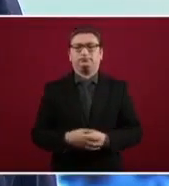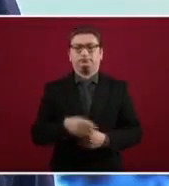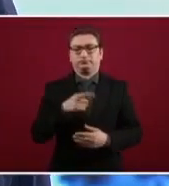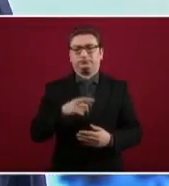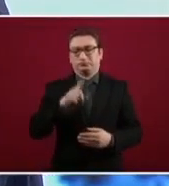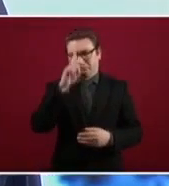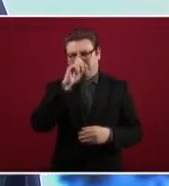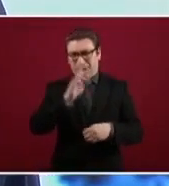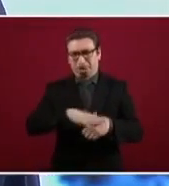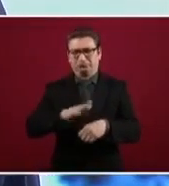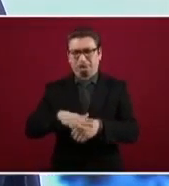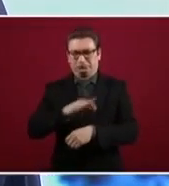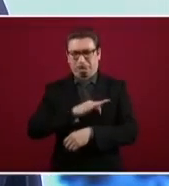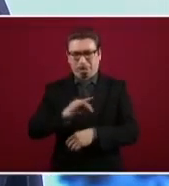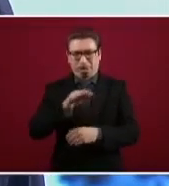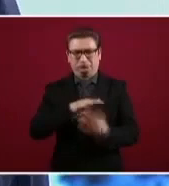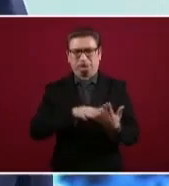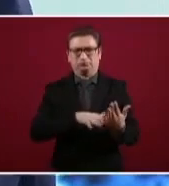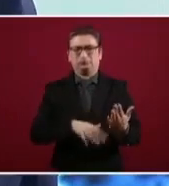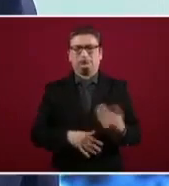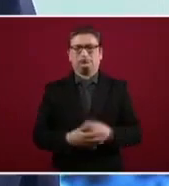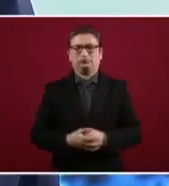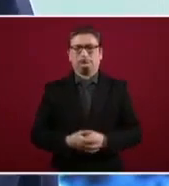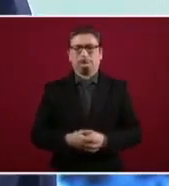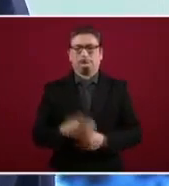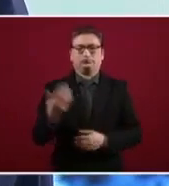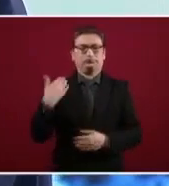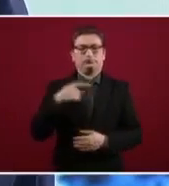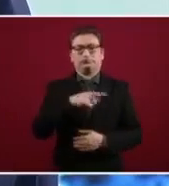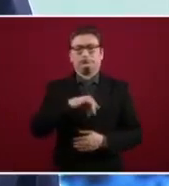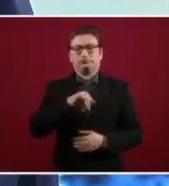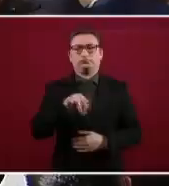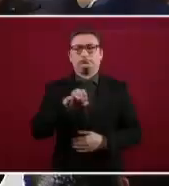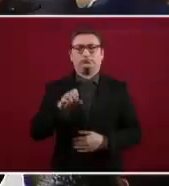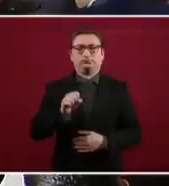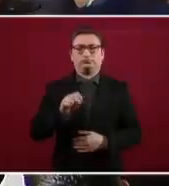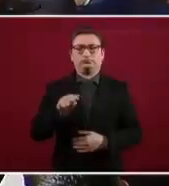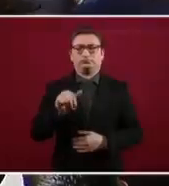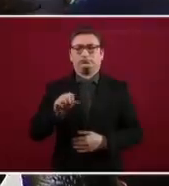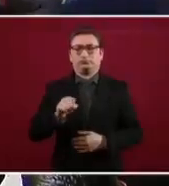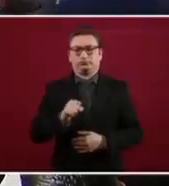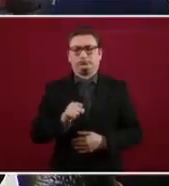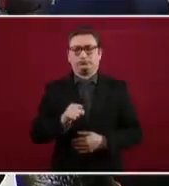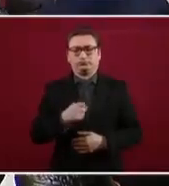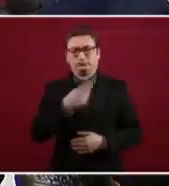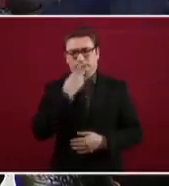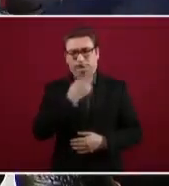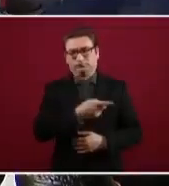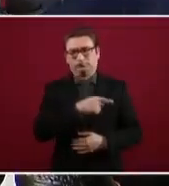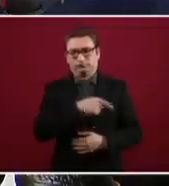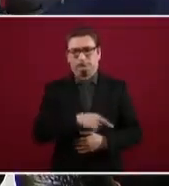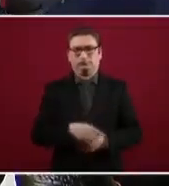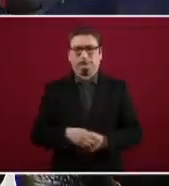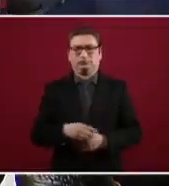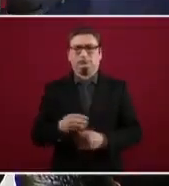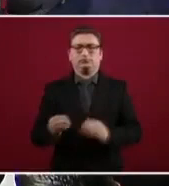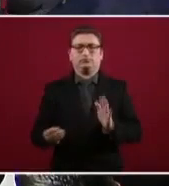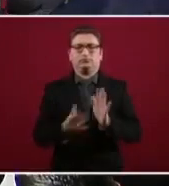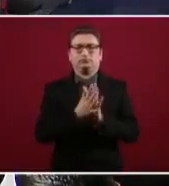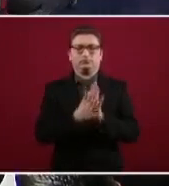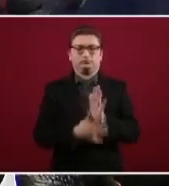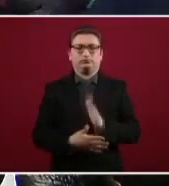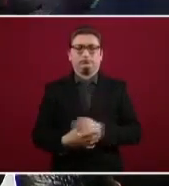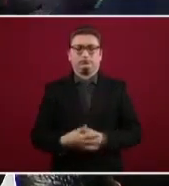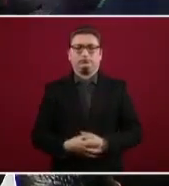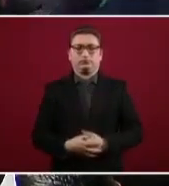recomendamos ahora le acabo de decir a jesús que lo que pusiera